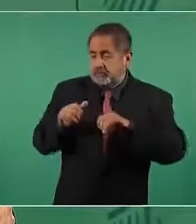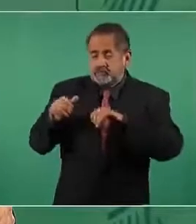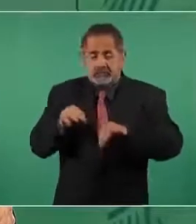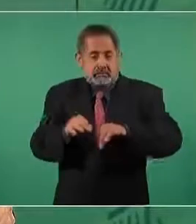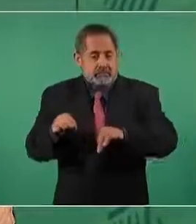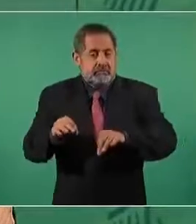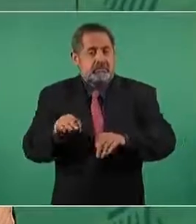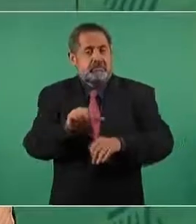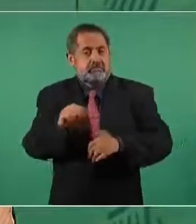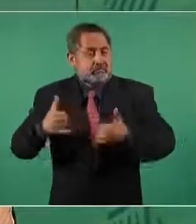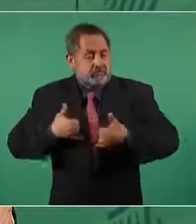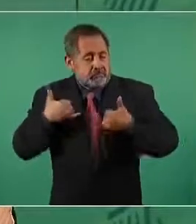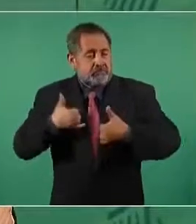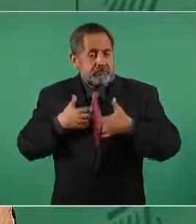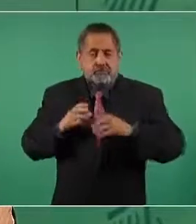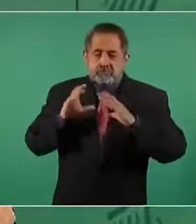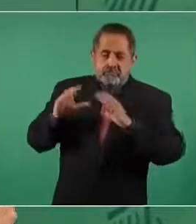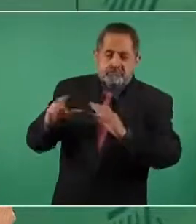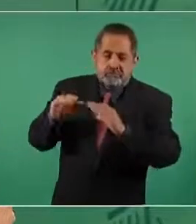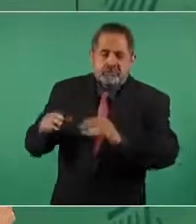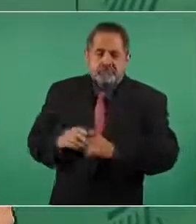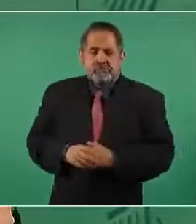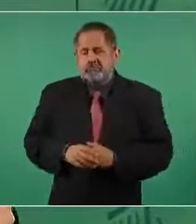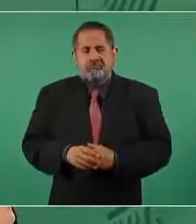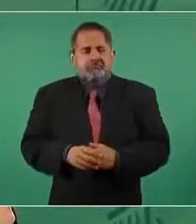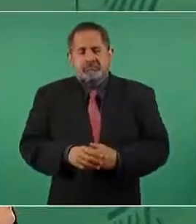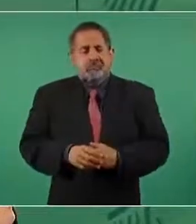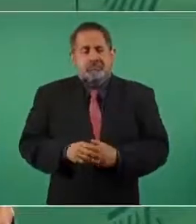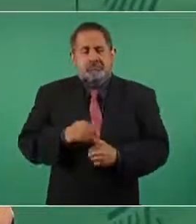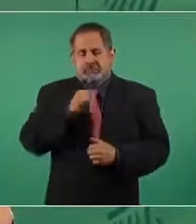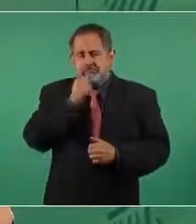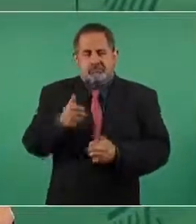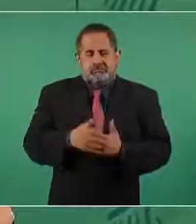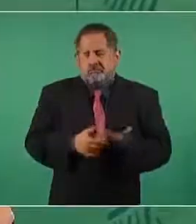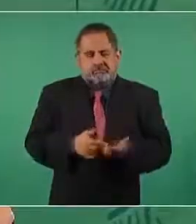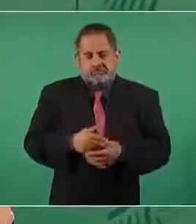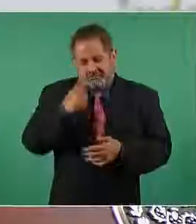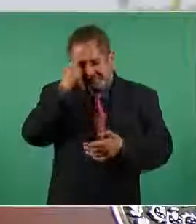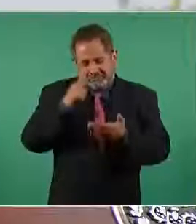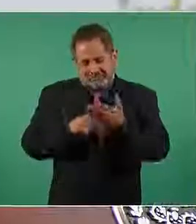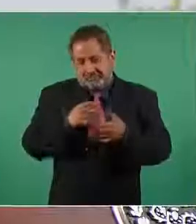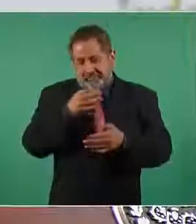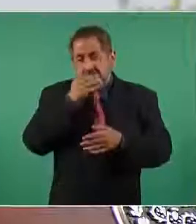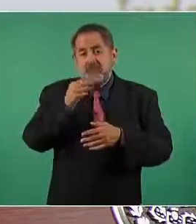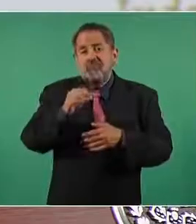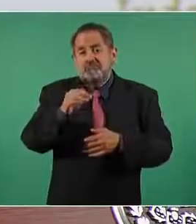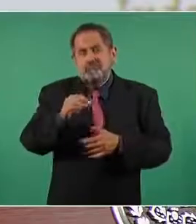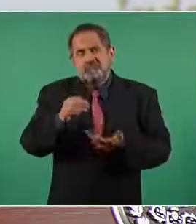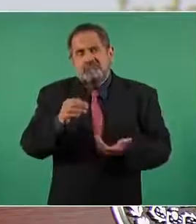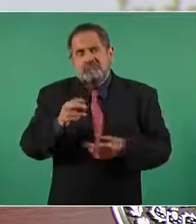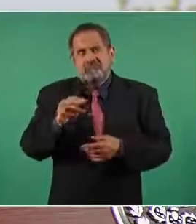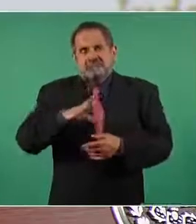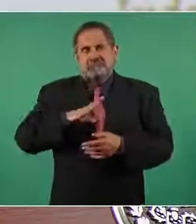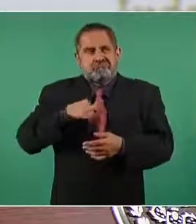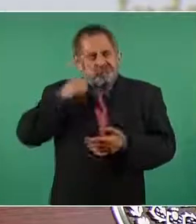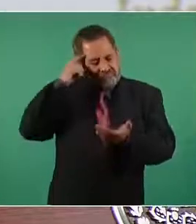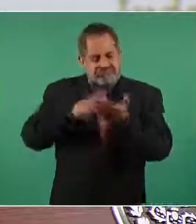a jóvenes o formarlos, pues te adelantaría de que no lo están haciendo,